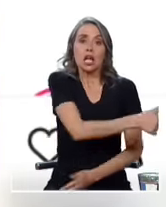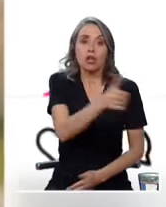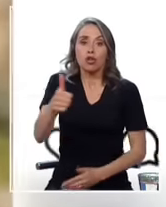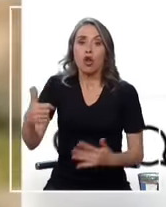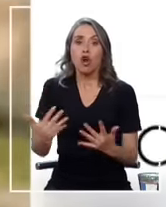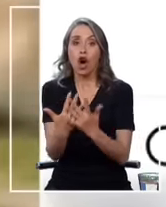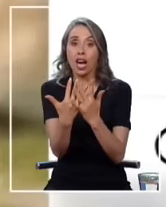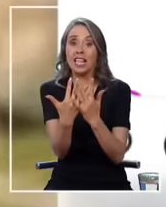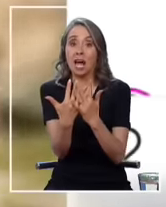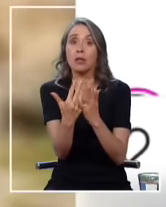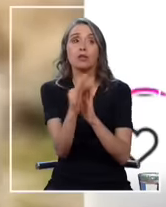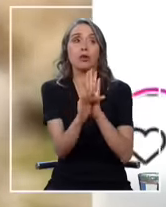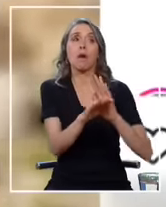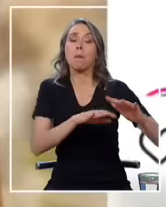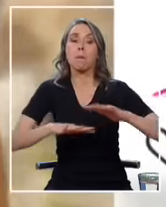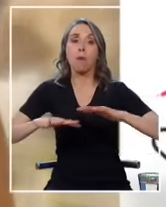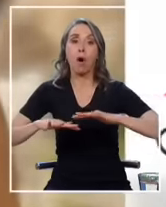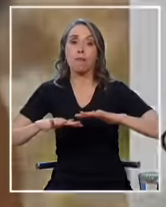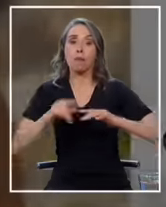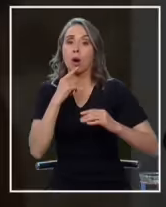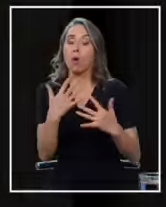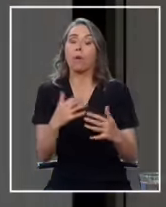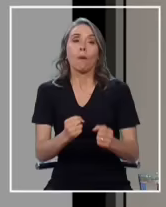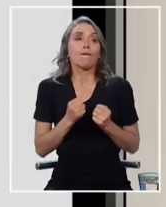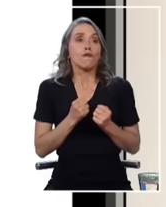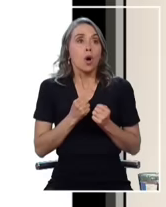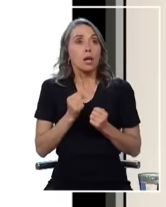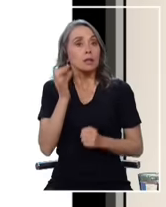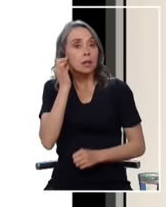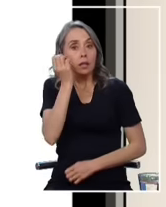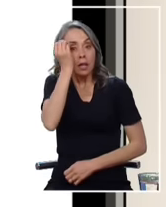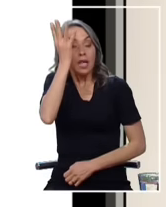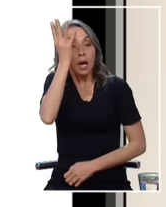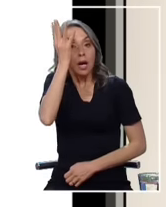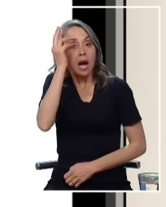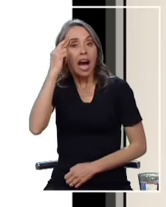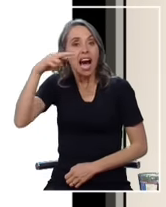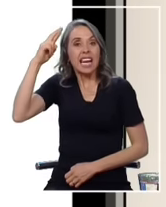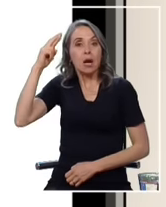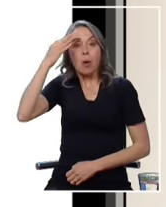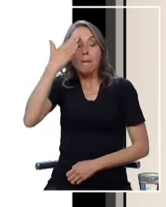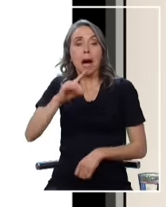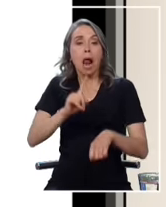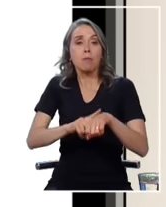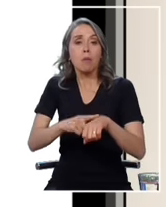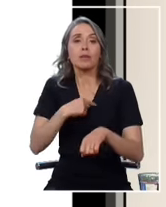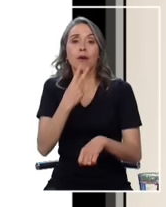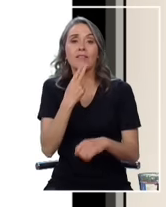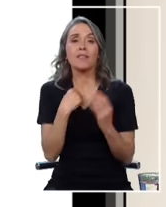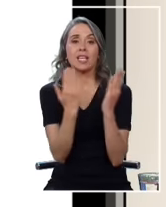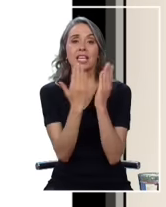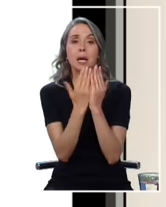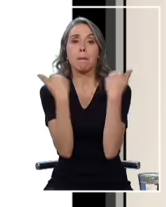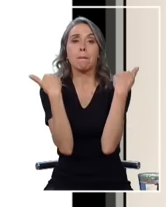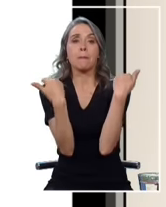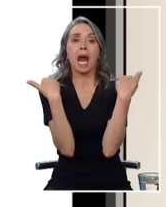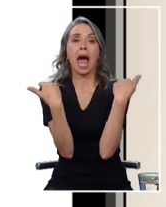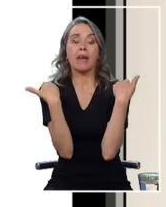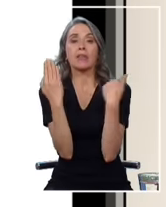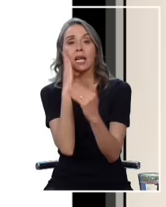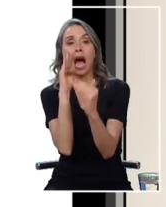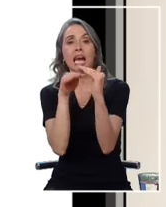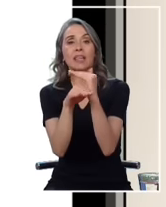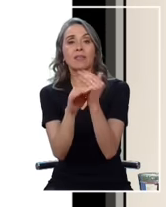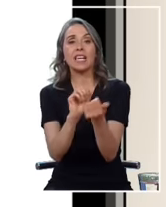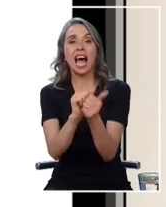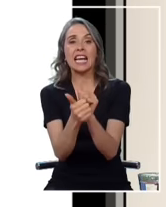inició un verdadero movimiento. Uf, qué fuerte. Se me vienen a la cabeza todos los recuerdos y malos ratos que viví como alumna en práctica e interna